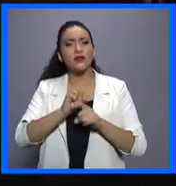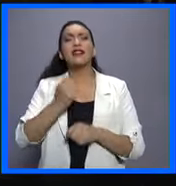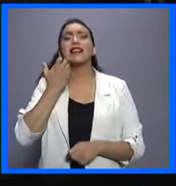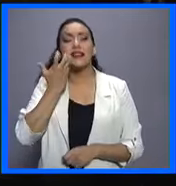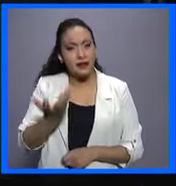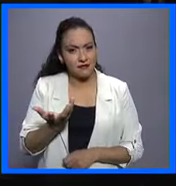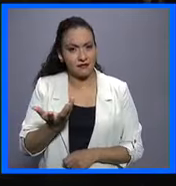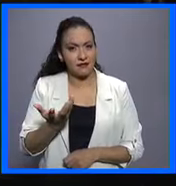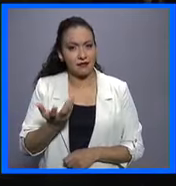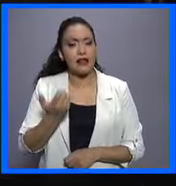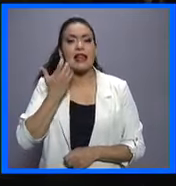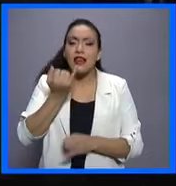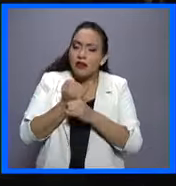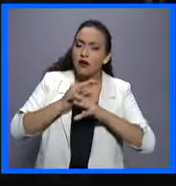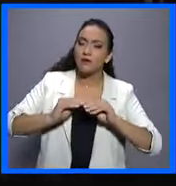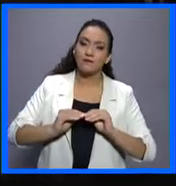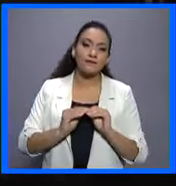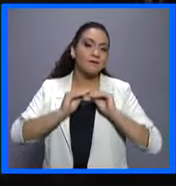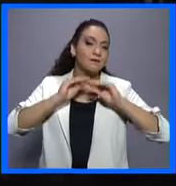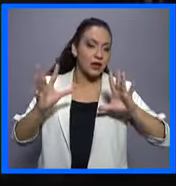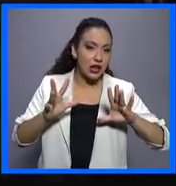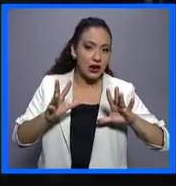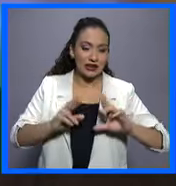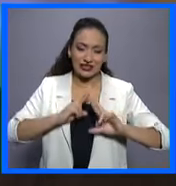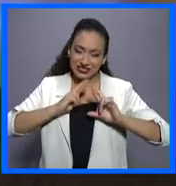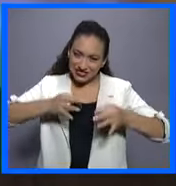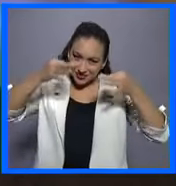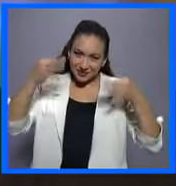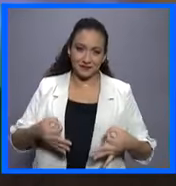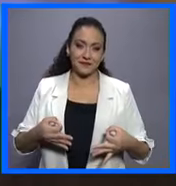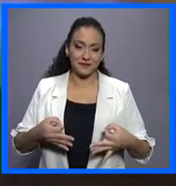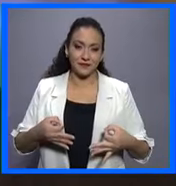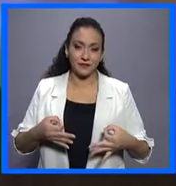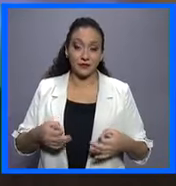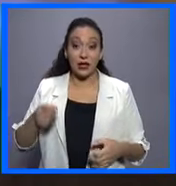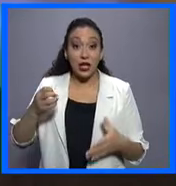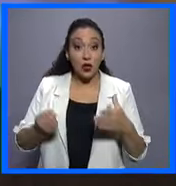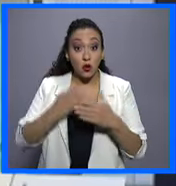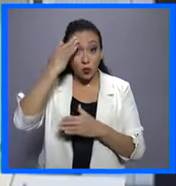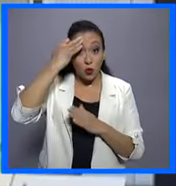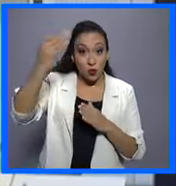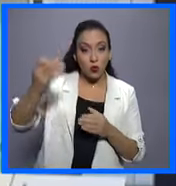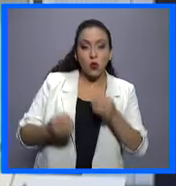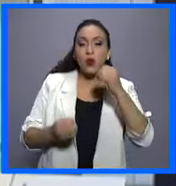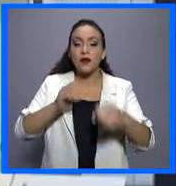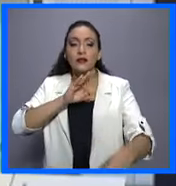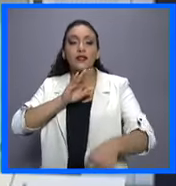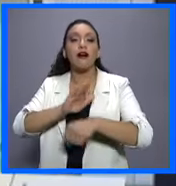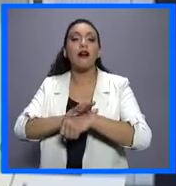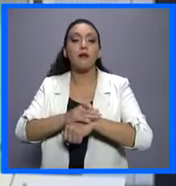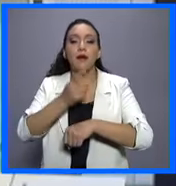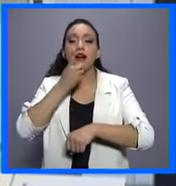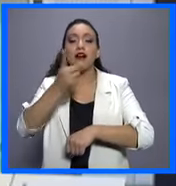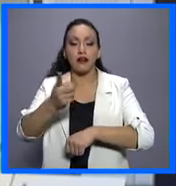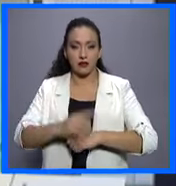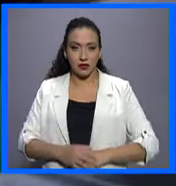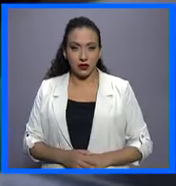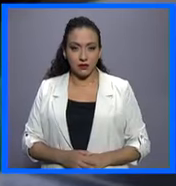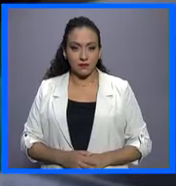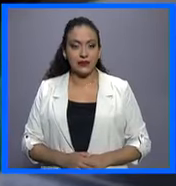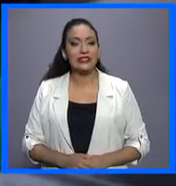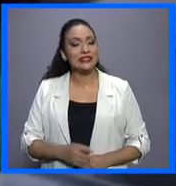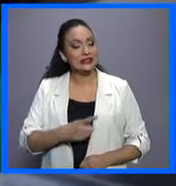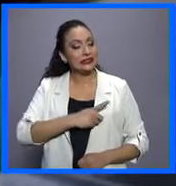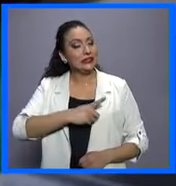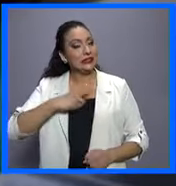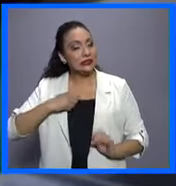cercanía, transparencia y resultados concretos. En esta nueva etapa, el juicio de amparo, dijo, debe consolidarse